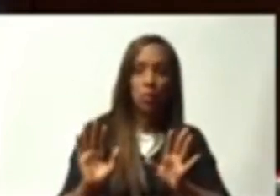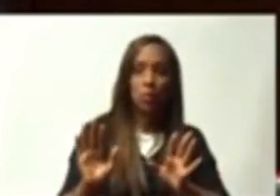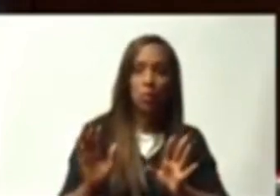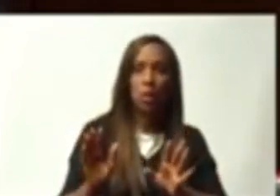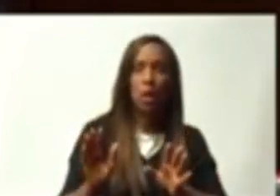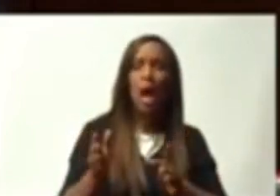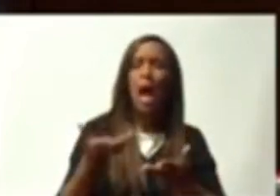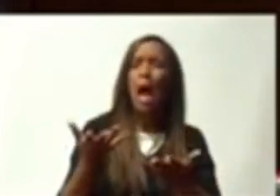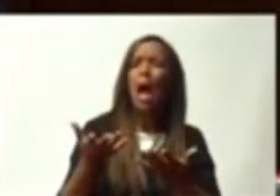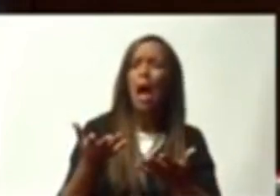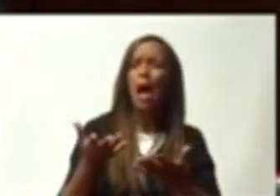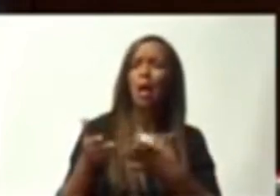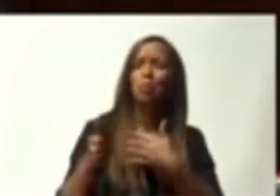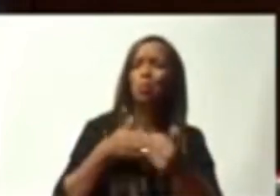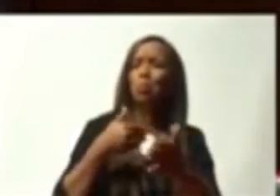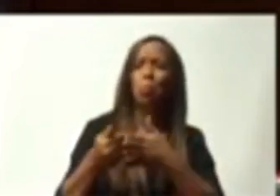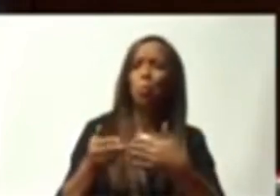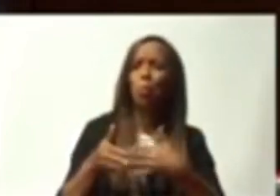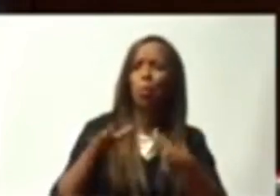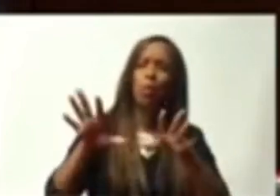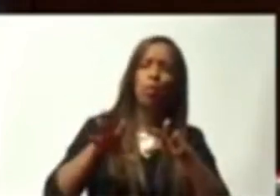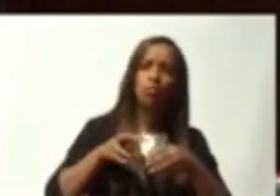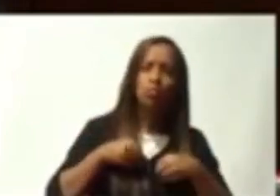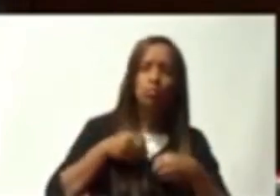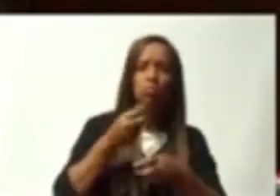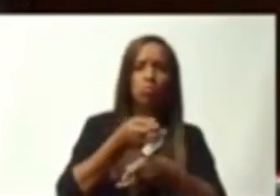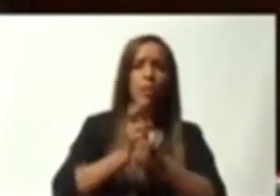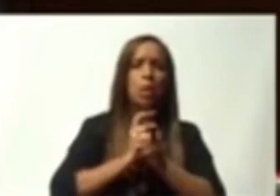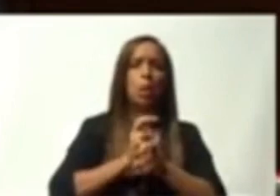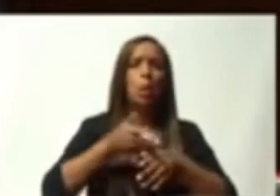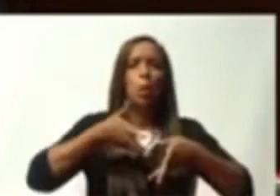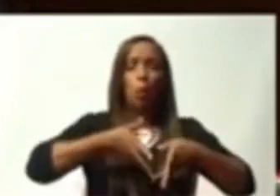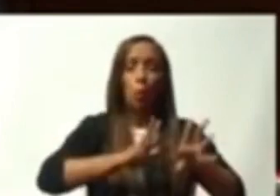Que este Congreso lo suelte en banda.